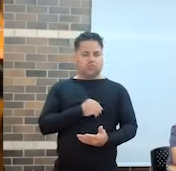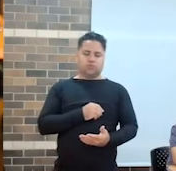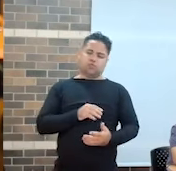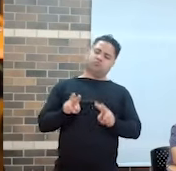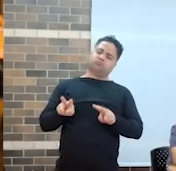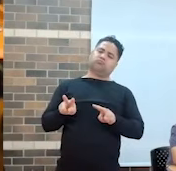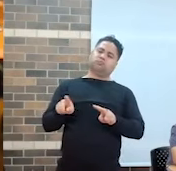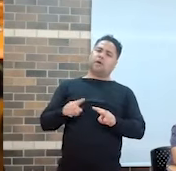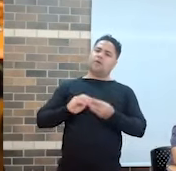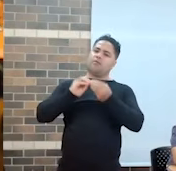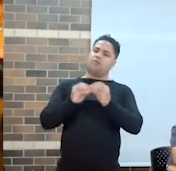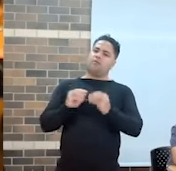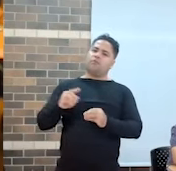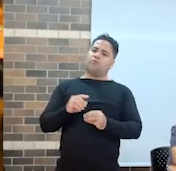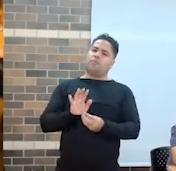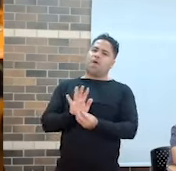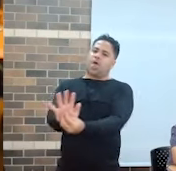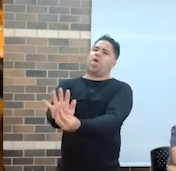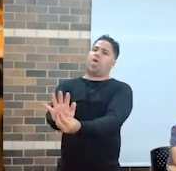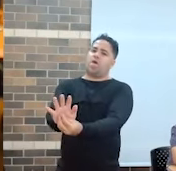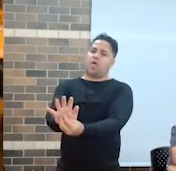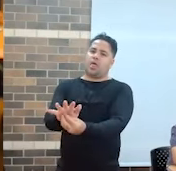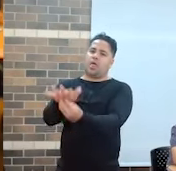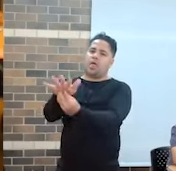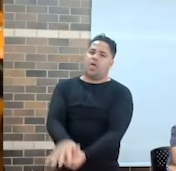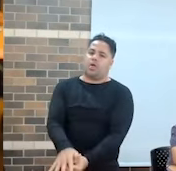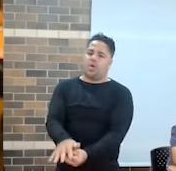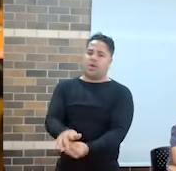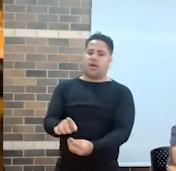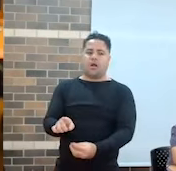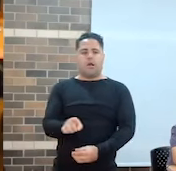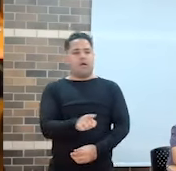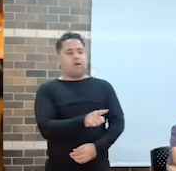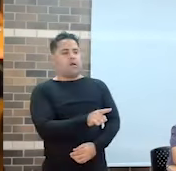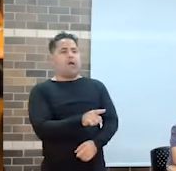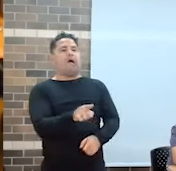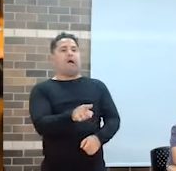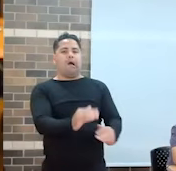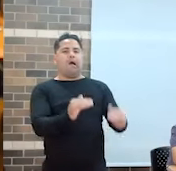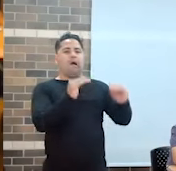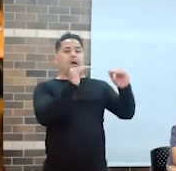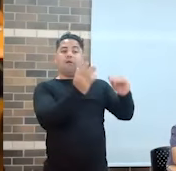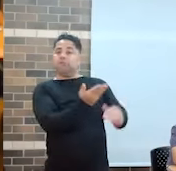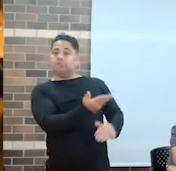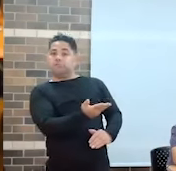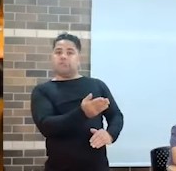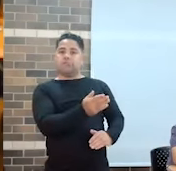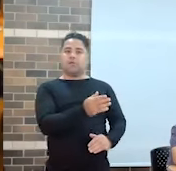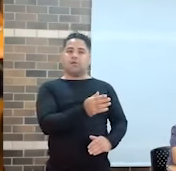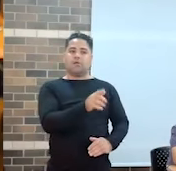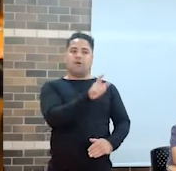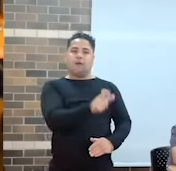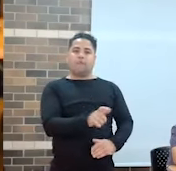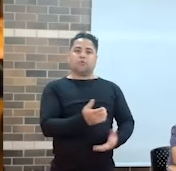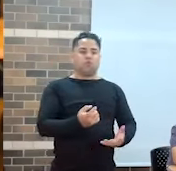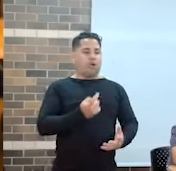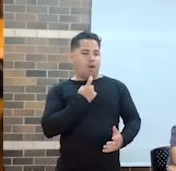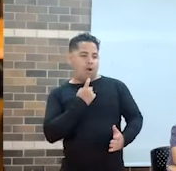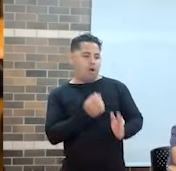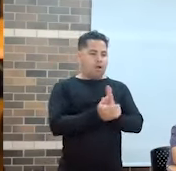expuestos a esas formas de exclusión donde se privilegia o se da un lugar importante al sujeto capacitado, al